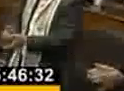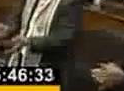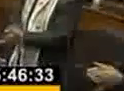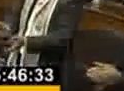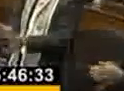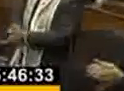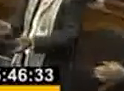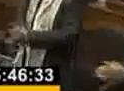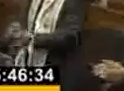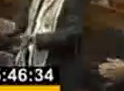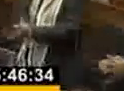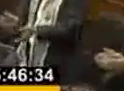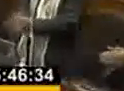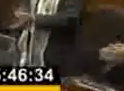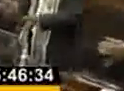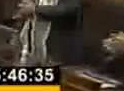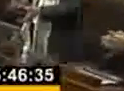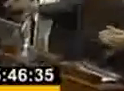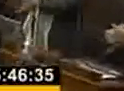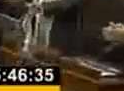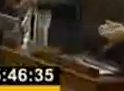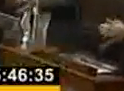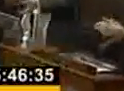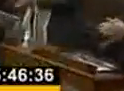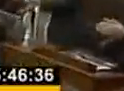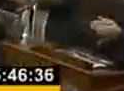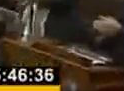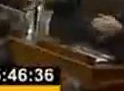se reiniciara el debate en el parlamento